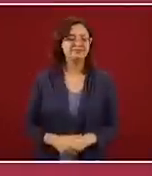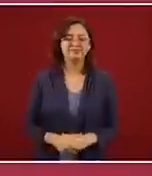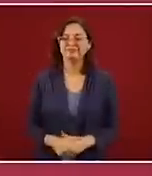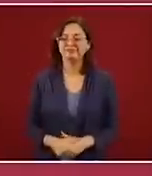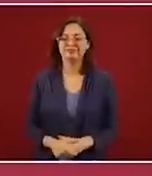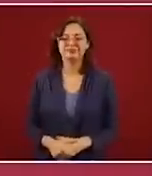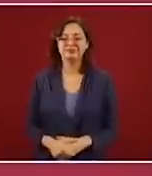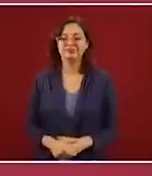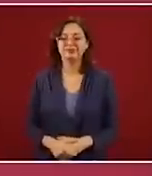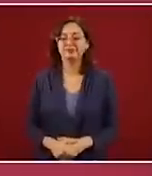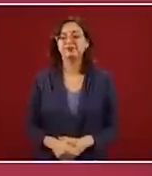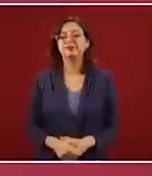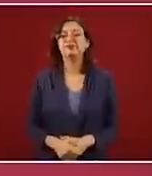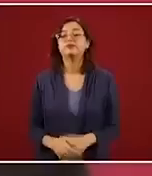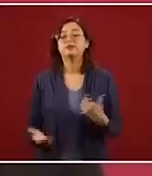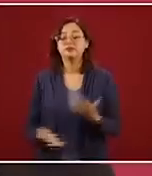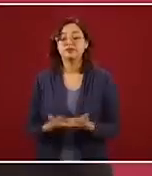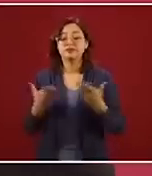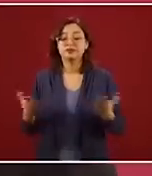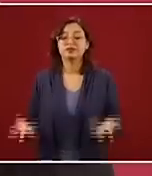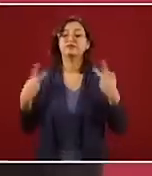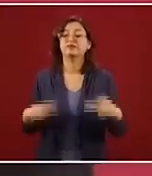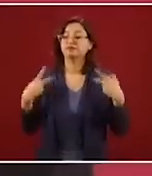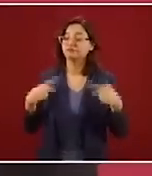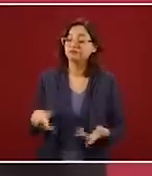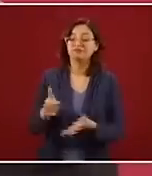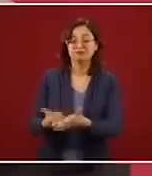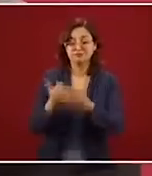Bueno, entonces la gente nos ayudaría.